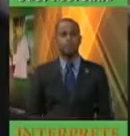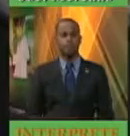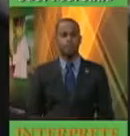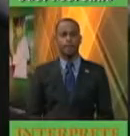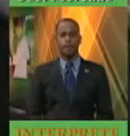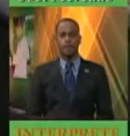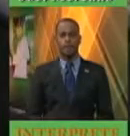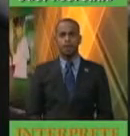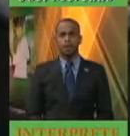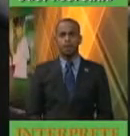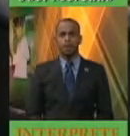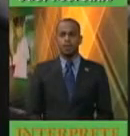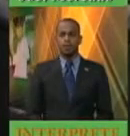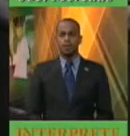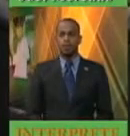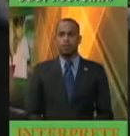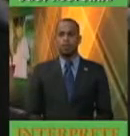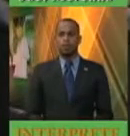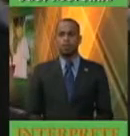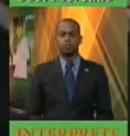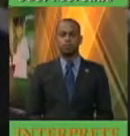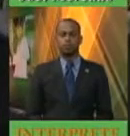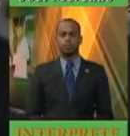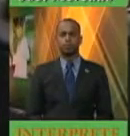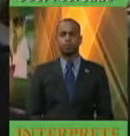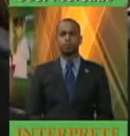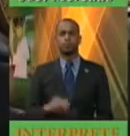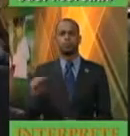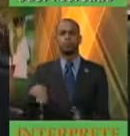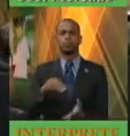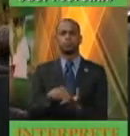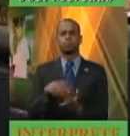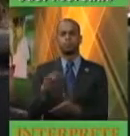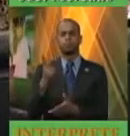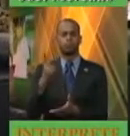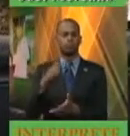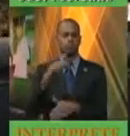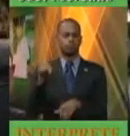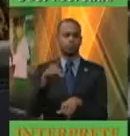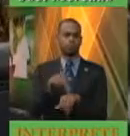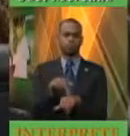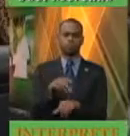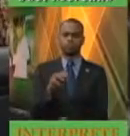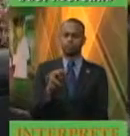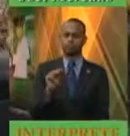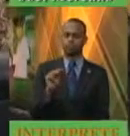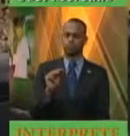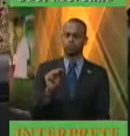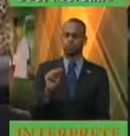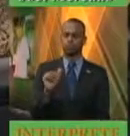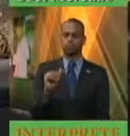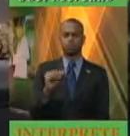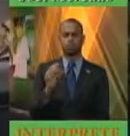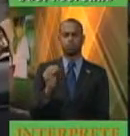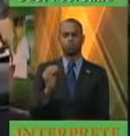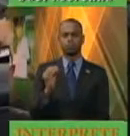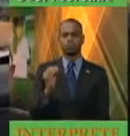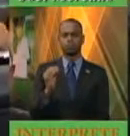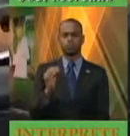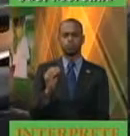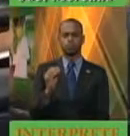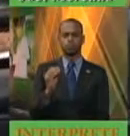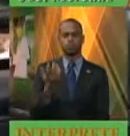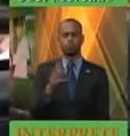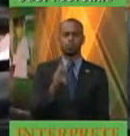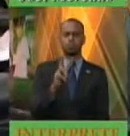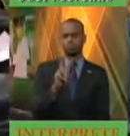excelente. Mao es una provincia, Valverde, provincia importante, interesante, sobre todo